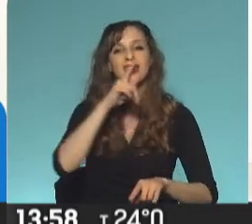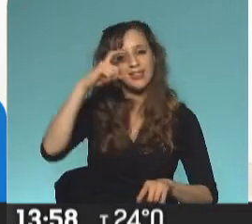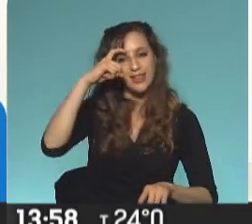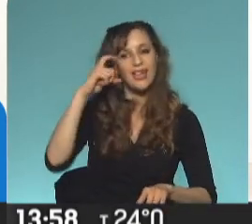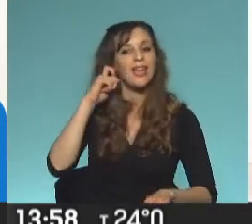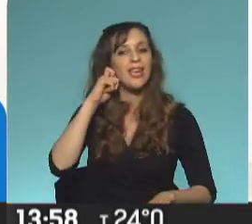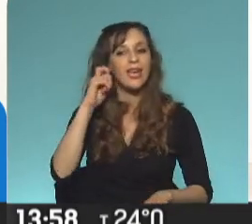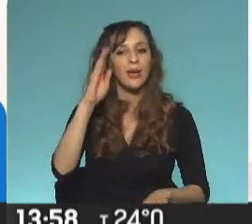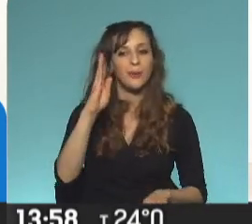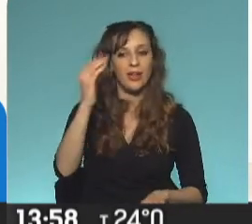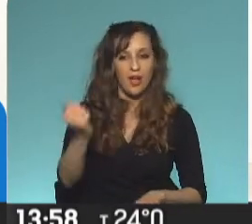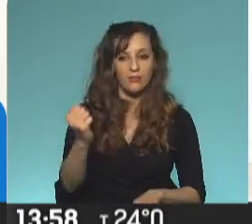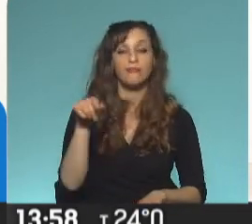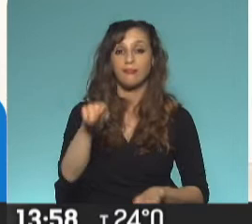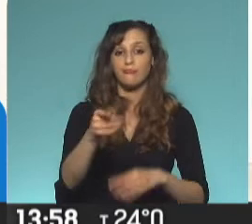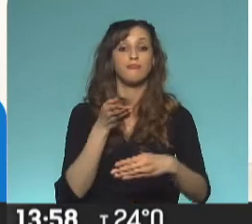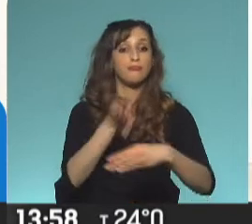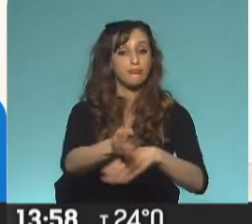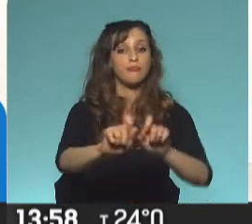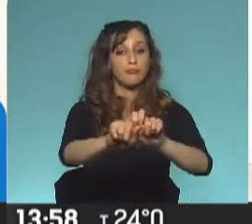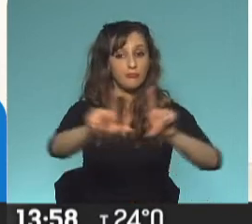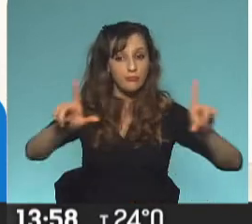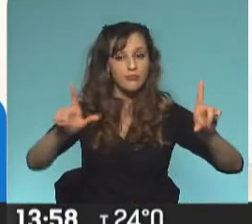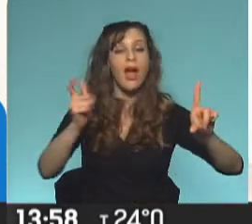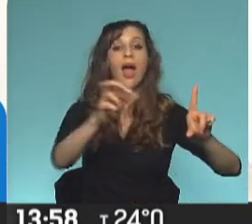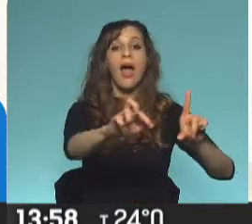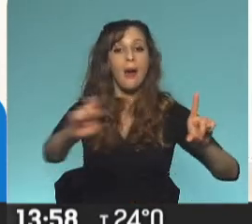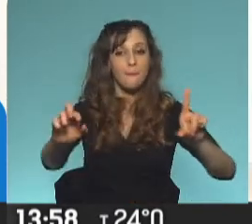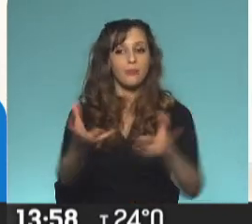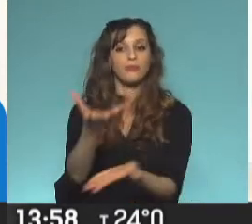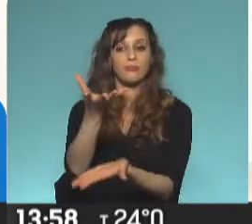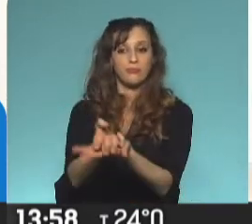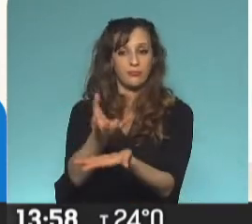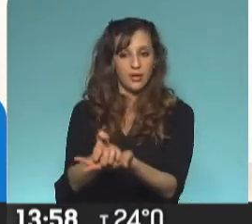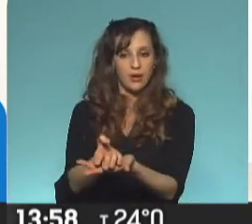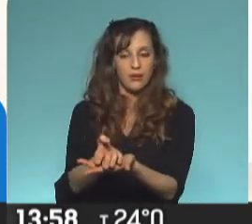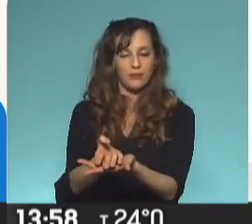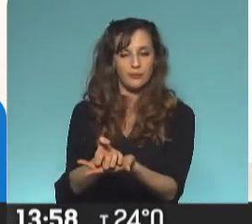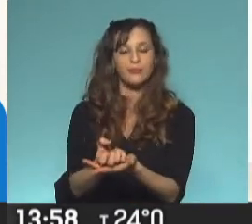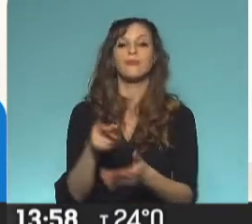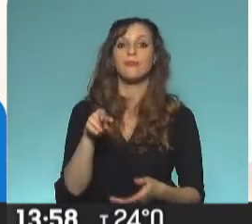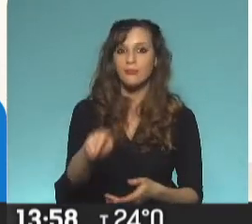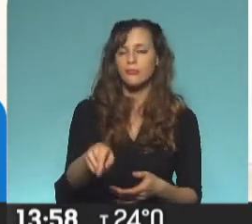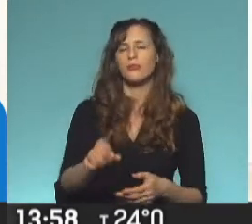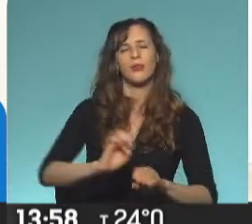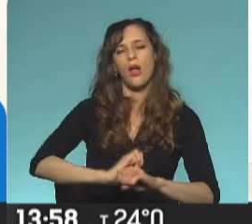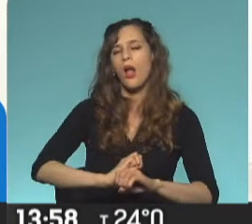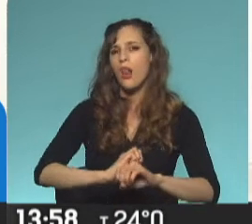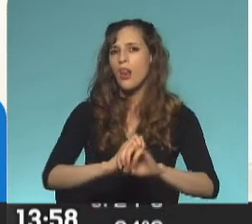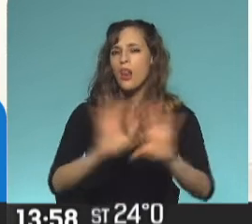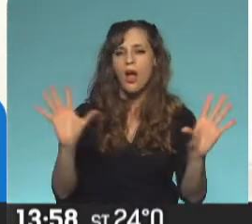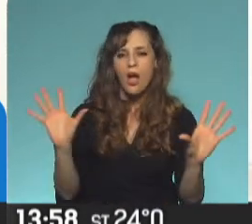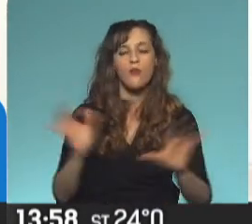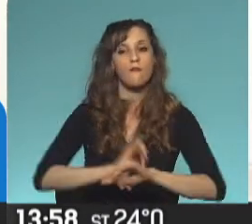ahí tienen que entrar a descargar la aplicación para tenerla en el teléfono ahí hay información sobre la